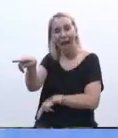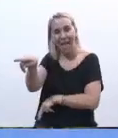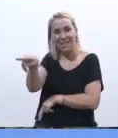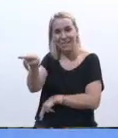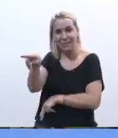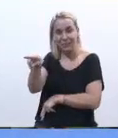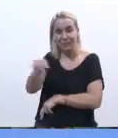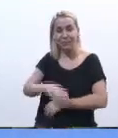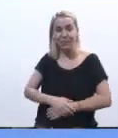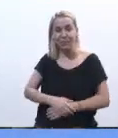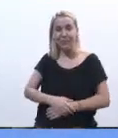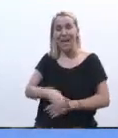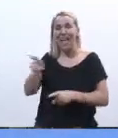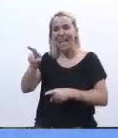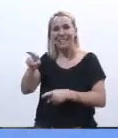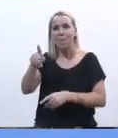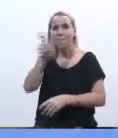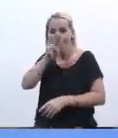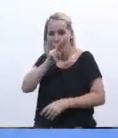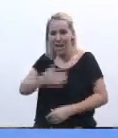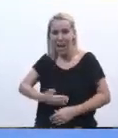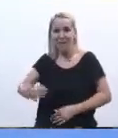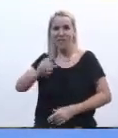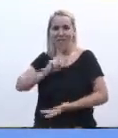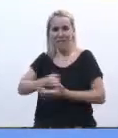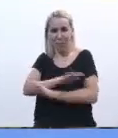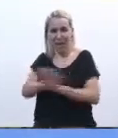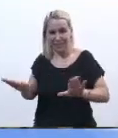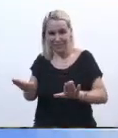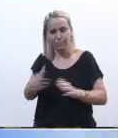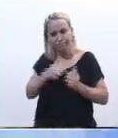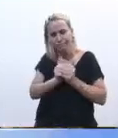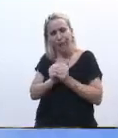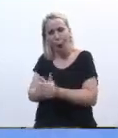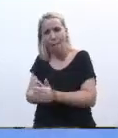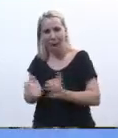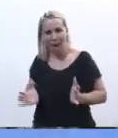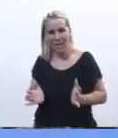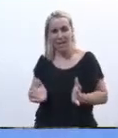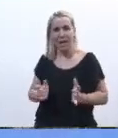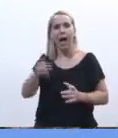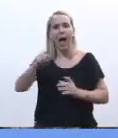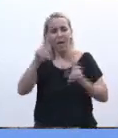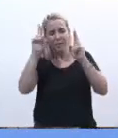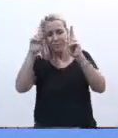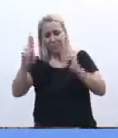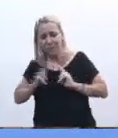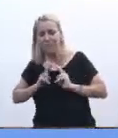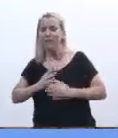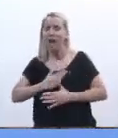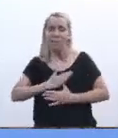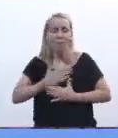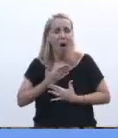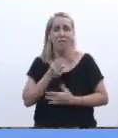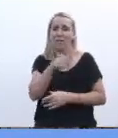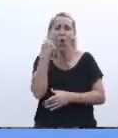su interrupción voluntaria del embarazo. Y allí nos atienden con todo cariño, con